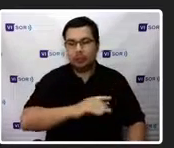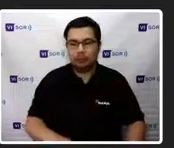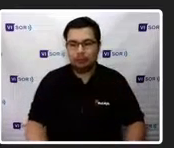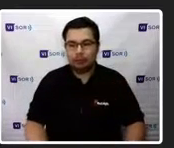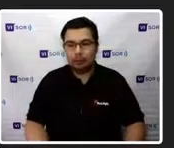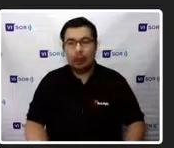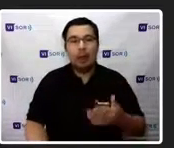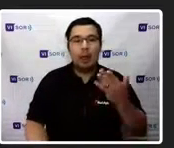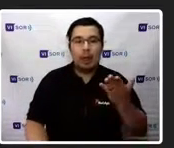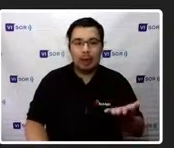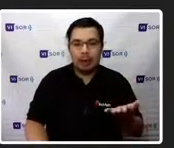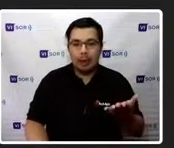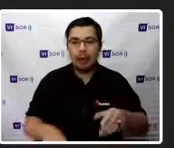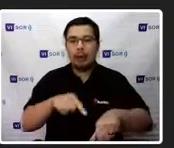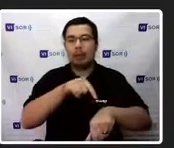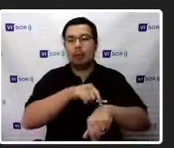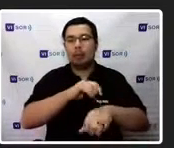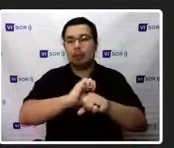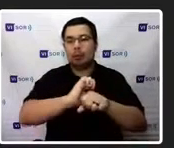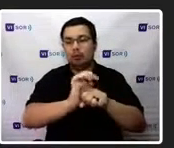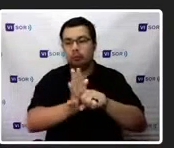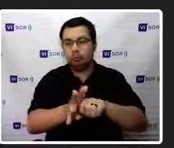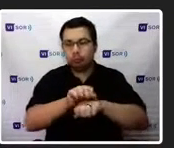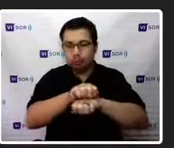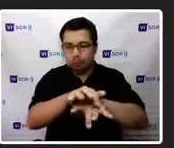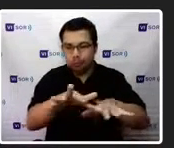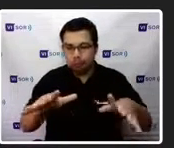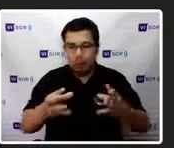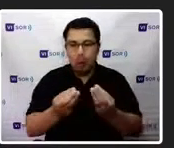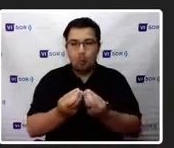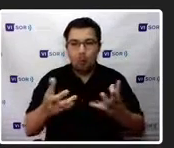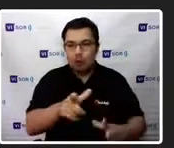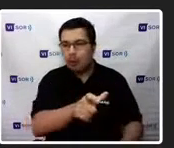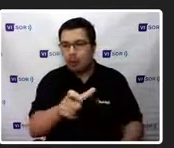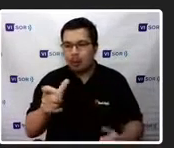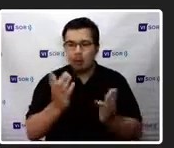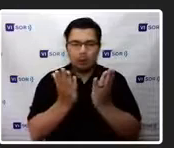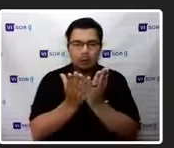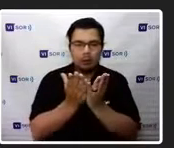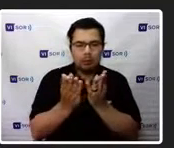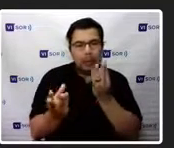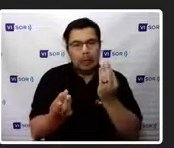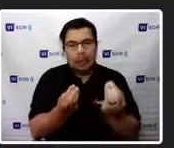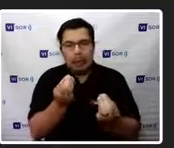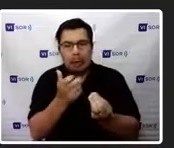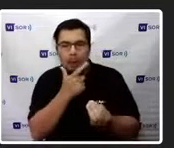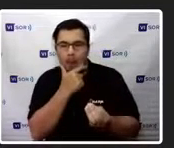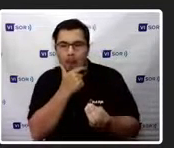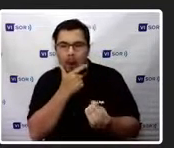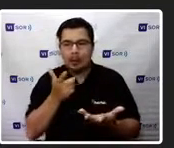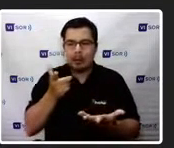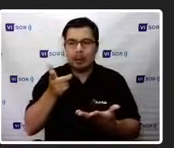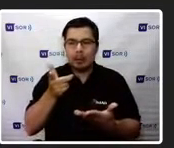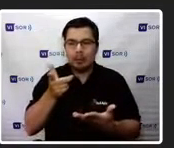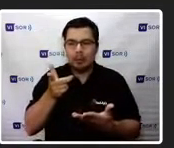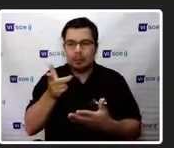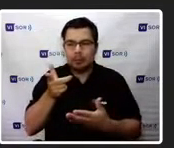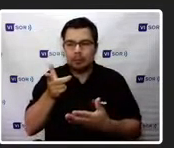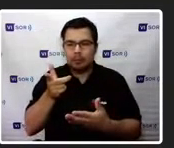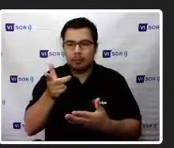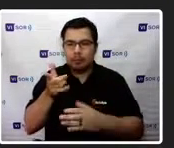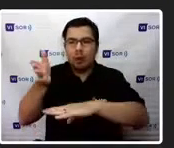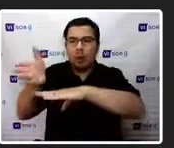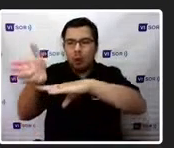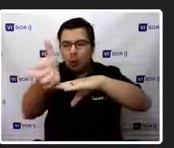pandemia, muchos de nuestros estudiantes, nuestros postulantes se preguntaban, oye, ¿qué pasa con los terrenos? Porque hoy día, por la pandemia,